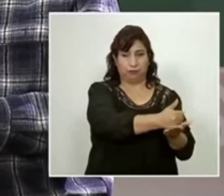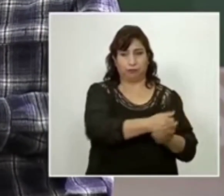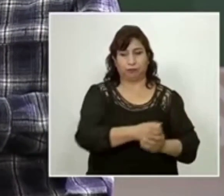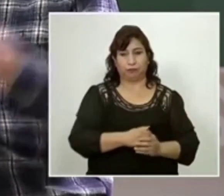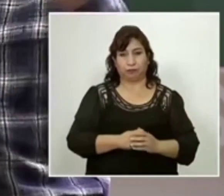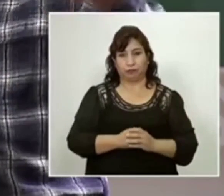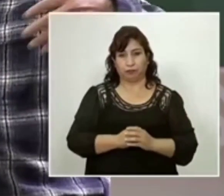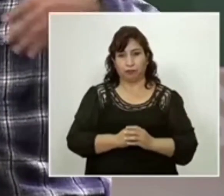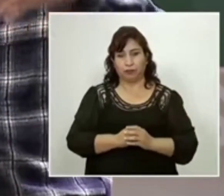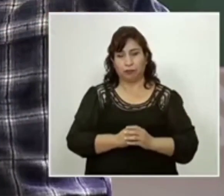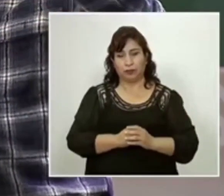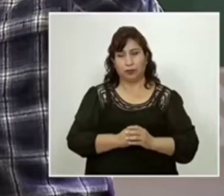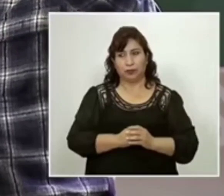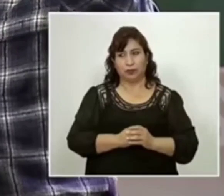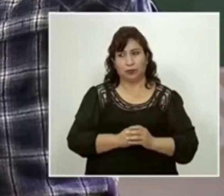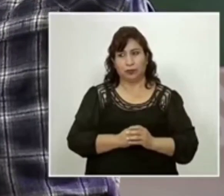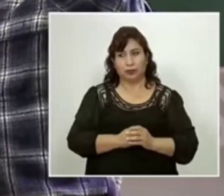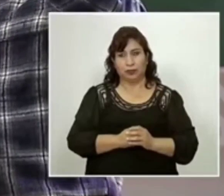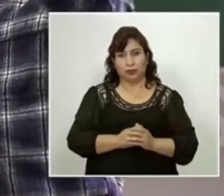que se les